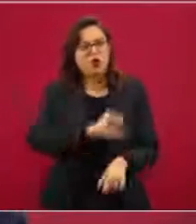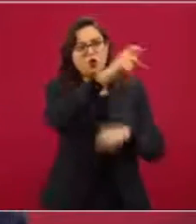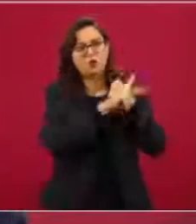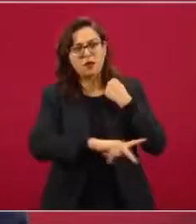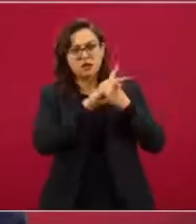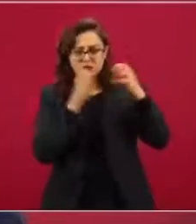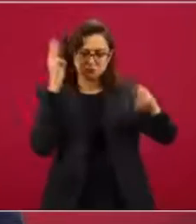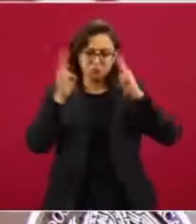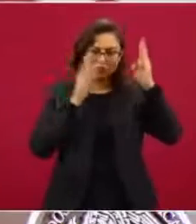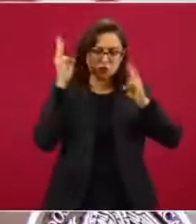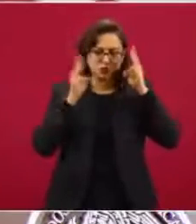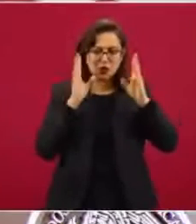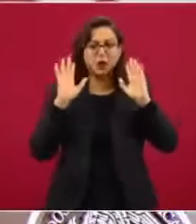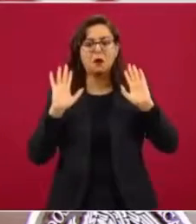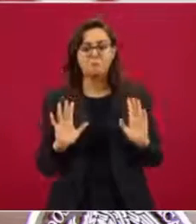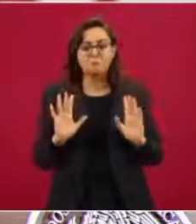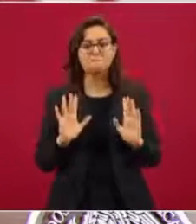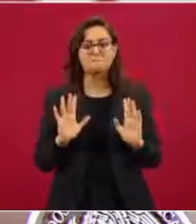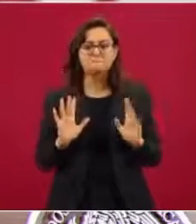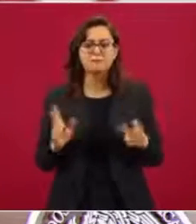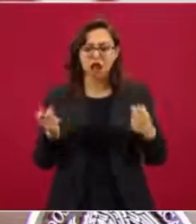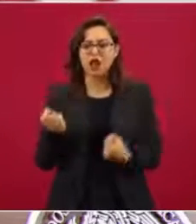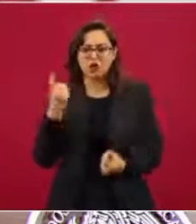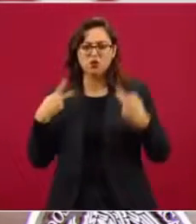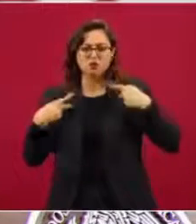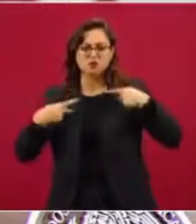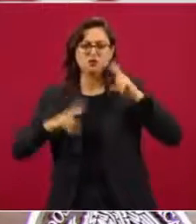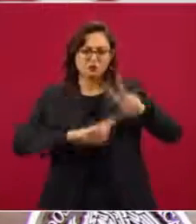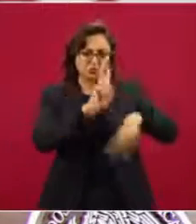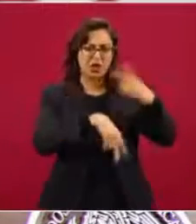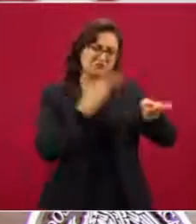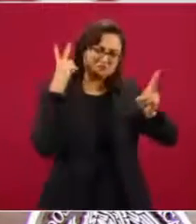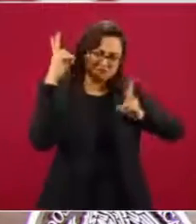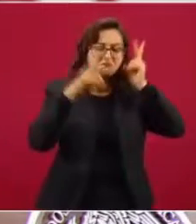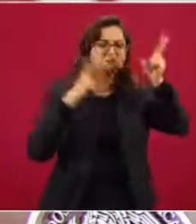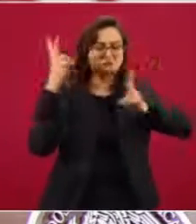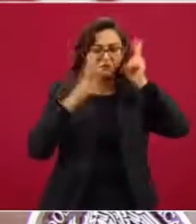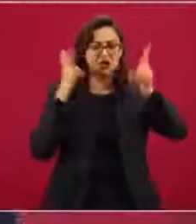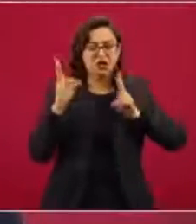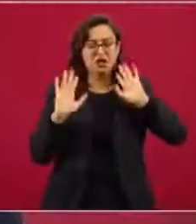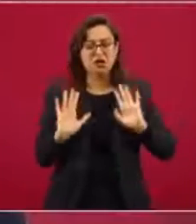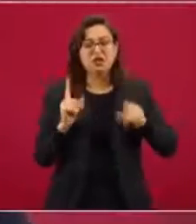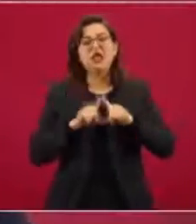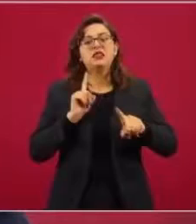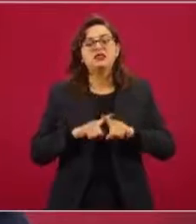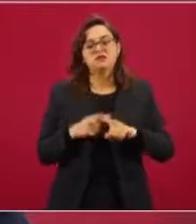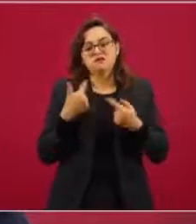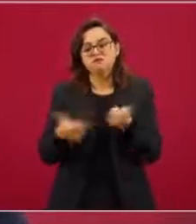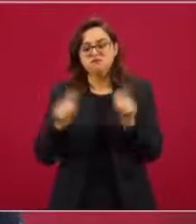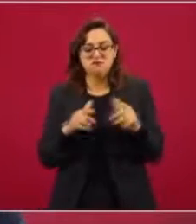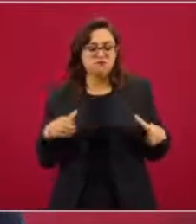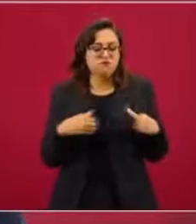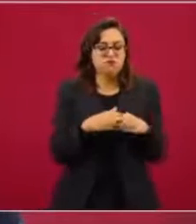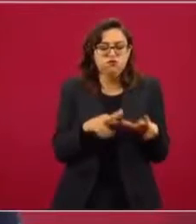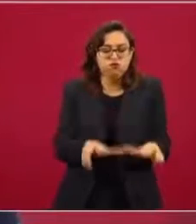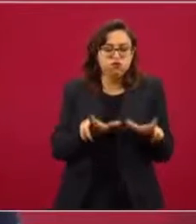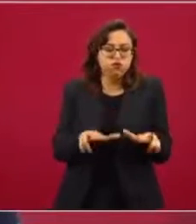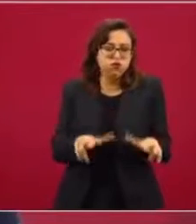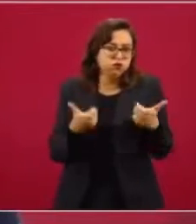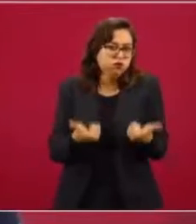extranjero pueden ser visitadas, si acaso, por las élites de los